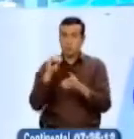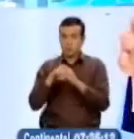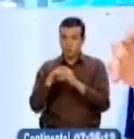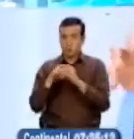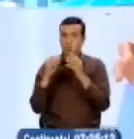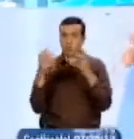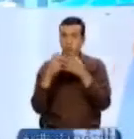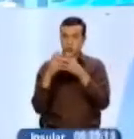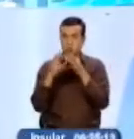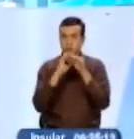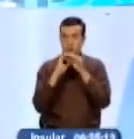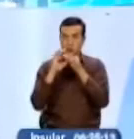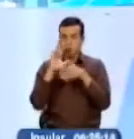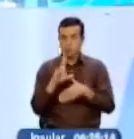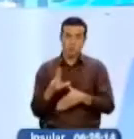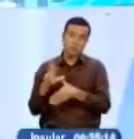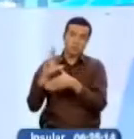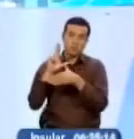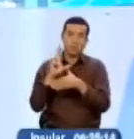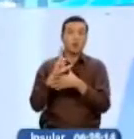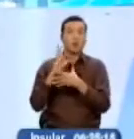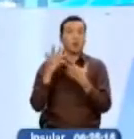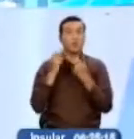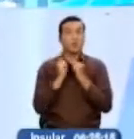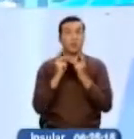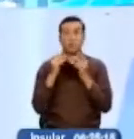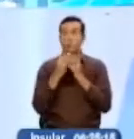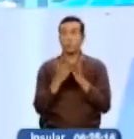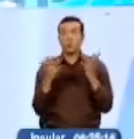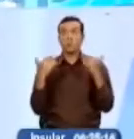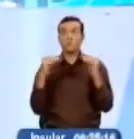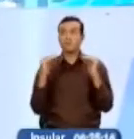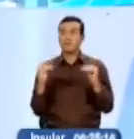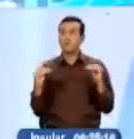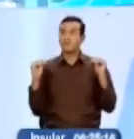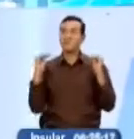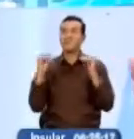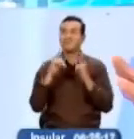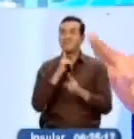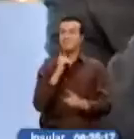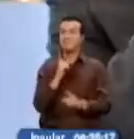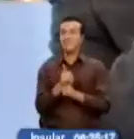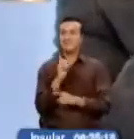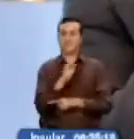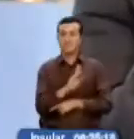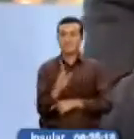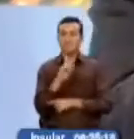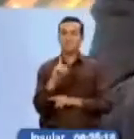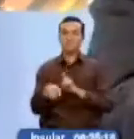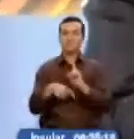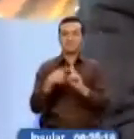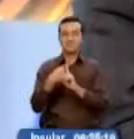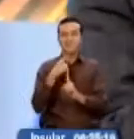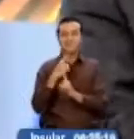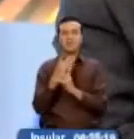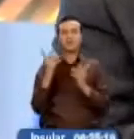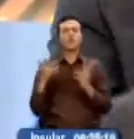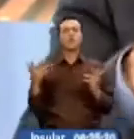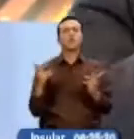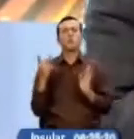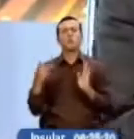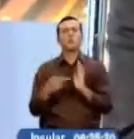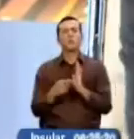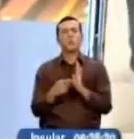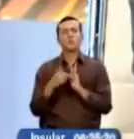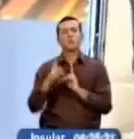en la red de festivales latinoamericana entonces es una gran oportunidad para posicionar aloja cosas se complementarían donde está el punto